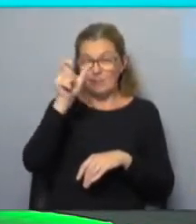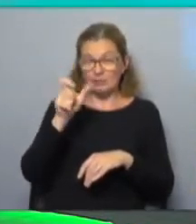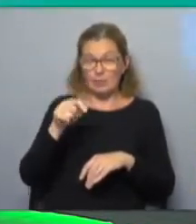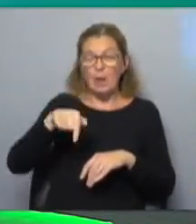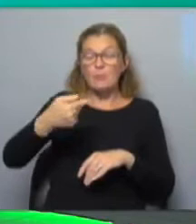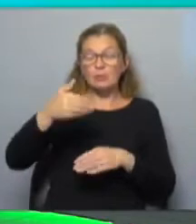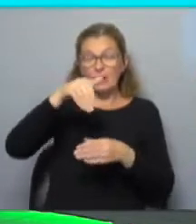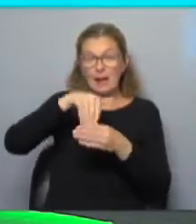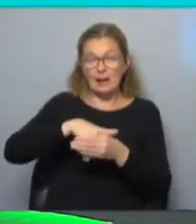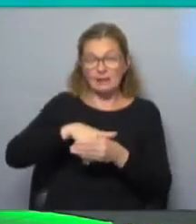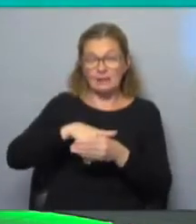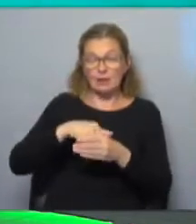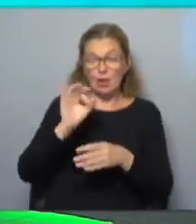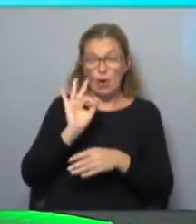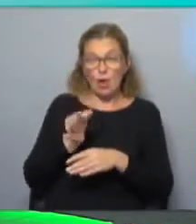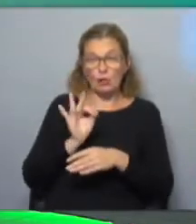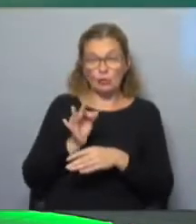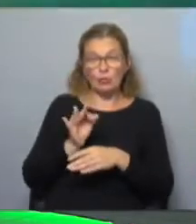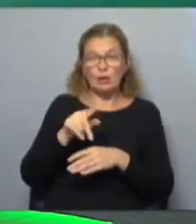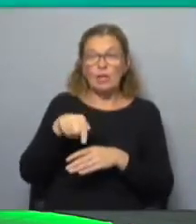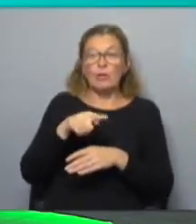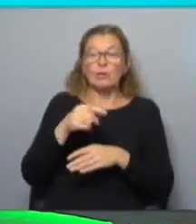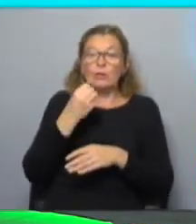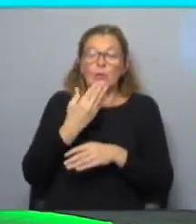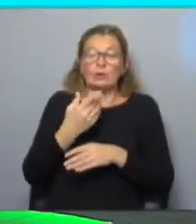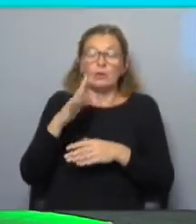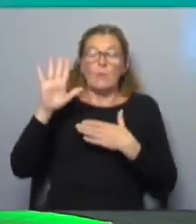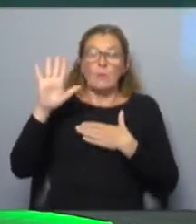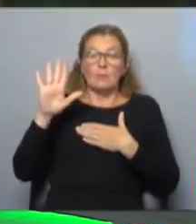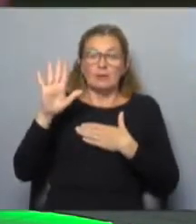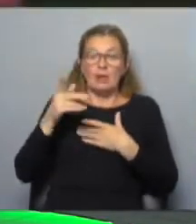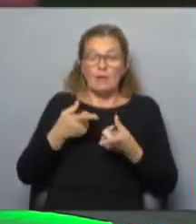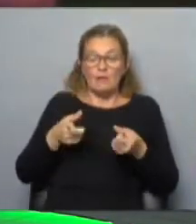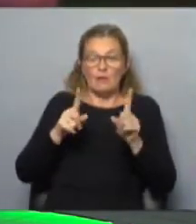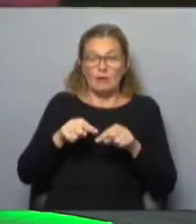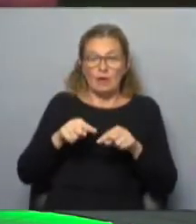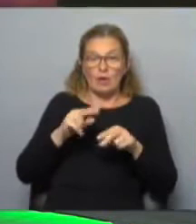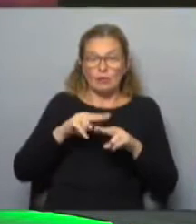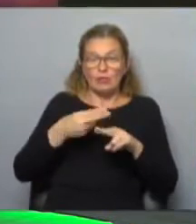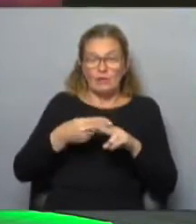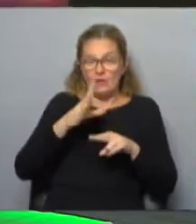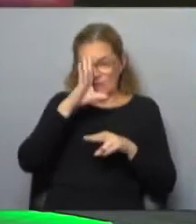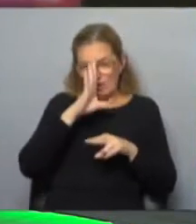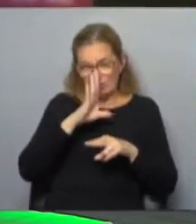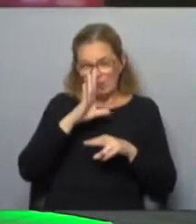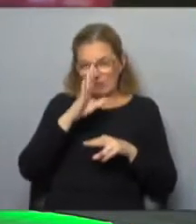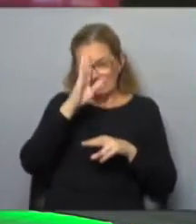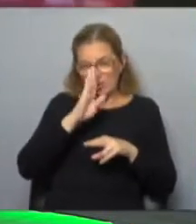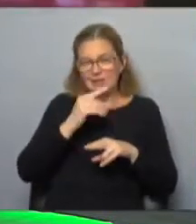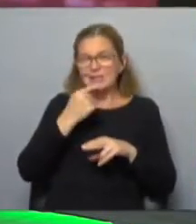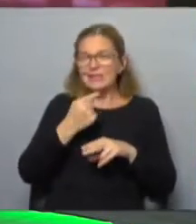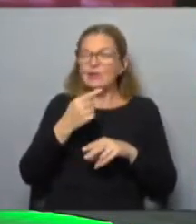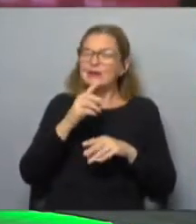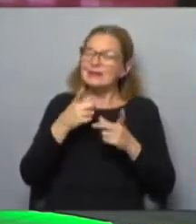las próximas elecciones de octubre donde bueno se comprometió a retomar el pulso de Brasil y también dijo que era